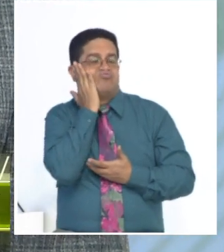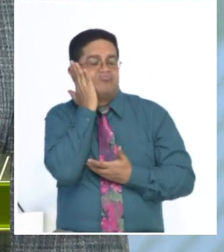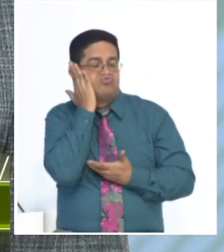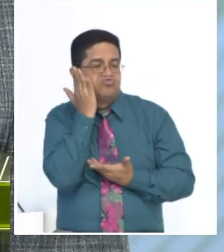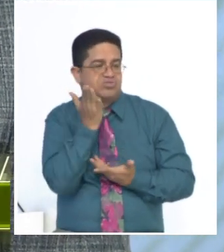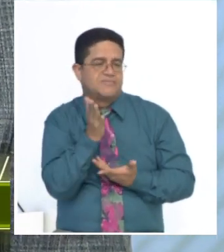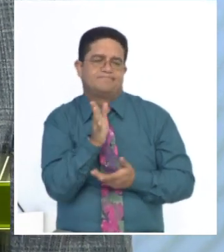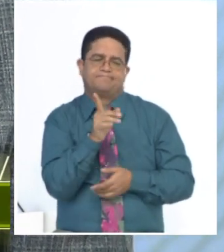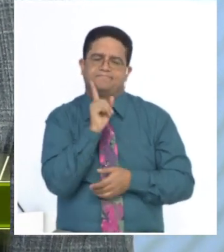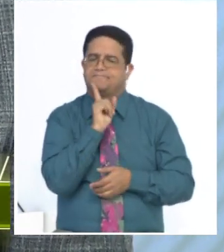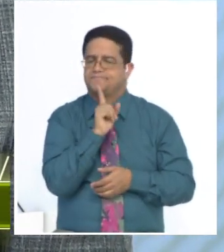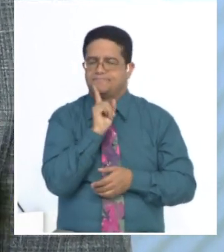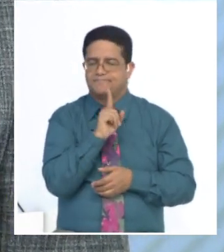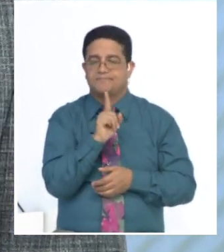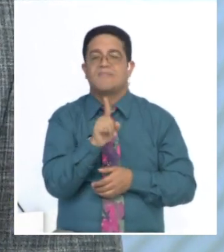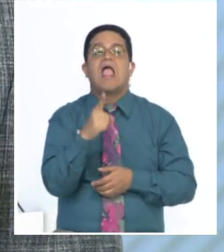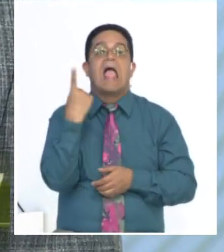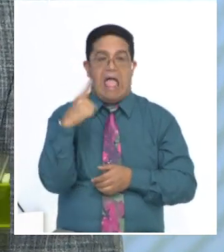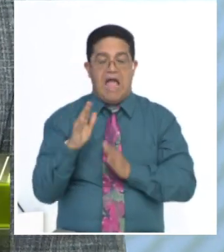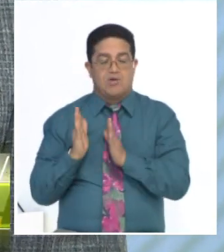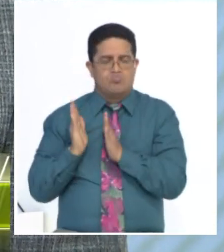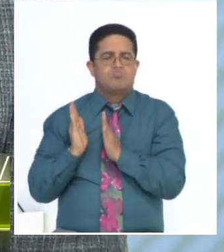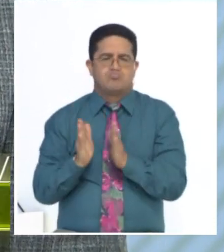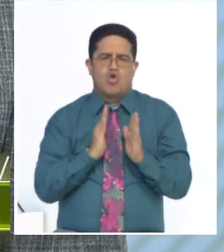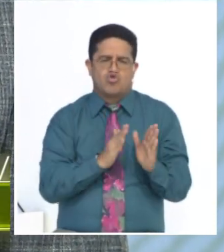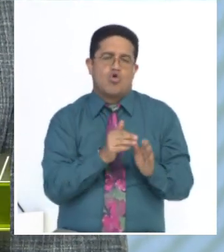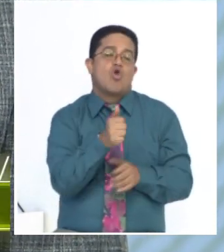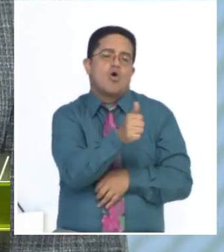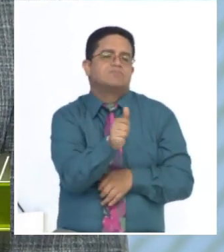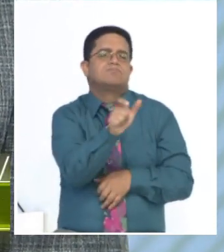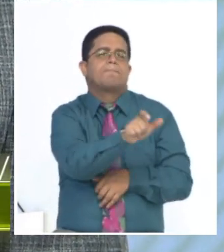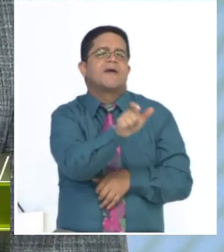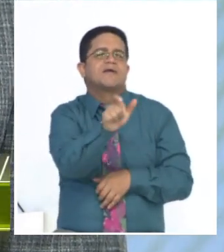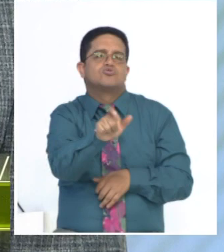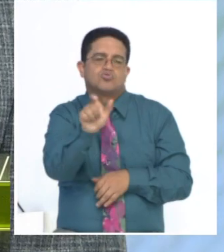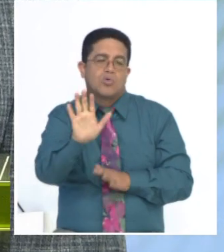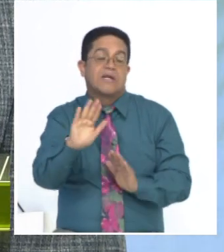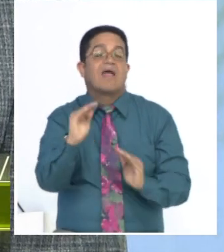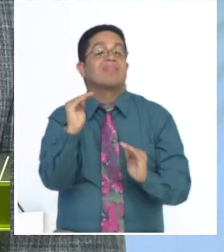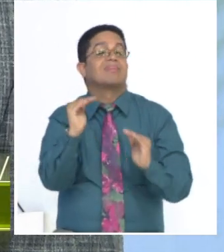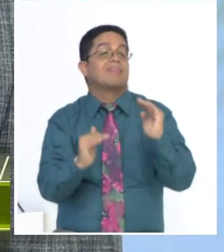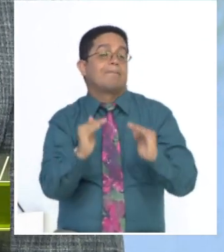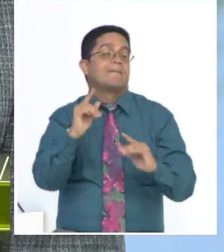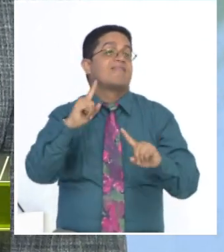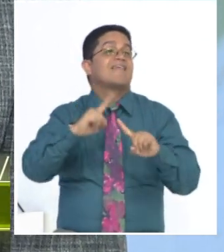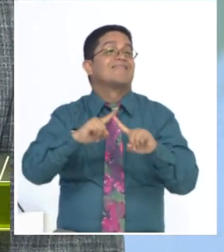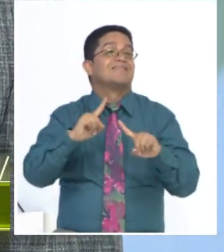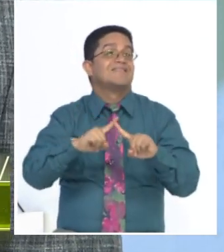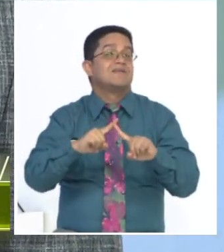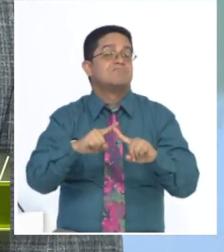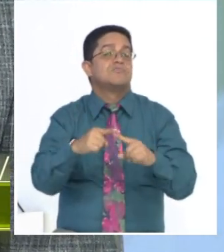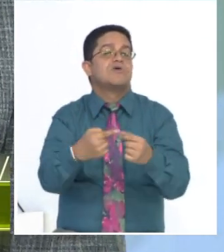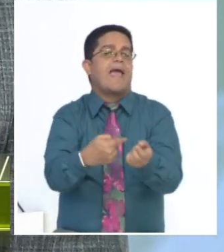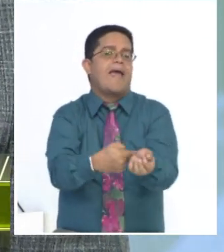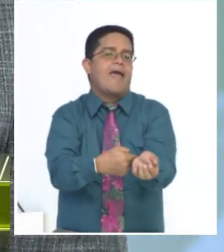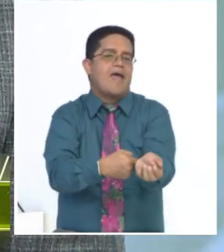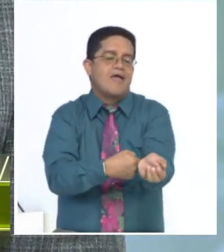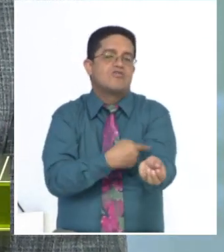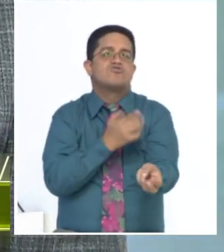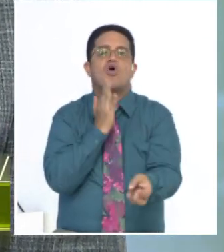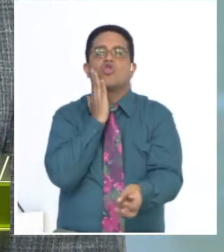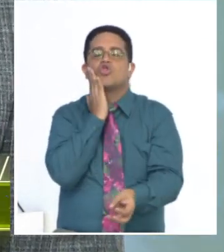muy estipulado y hay un protocolo muy establecido con cada paciente. En dependencia del tipo de anestesia, ya sea endovenosa, general,